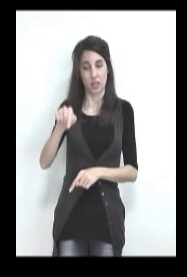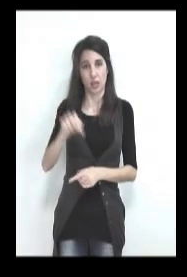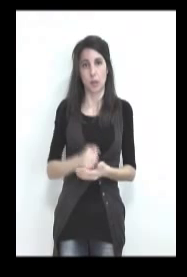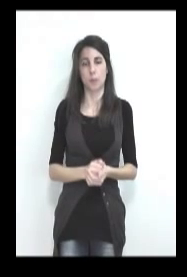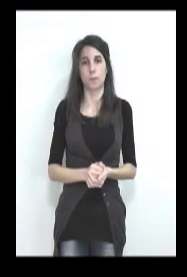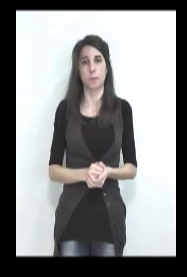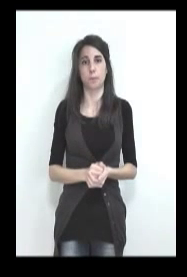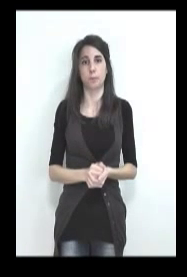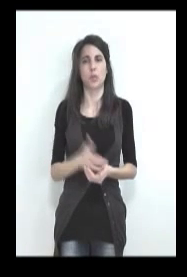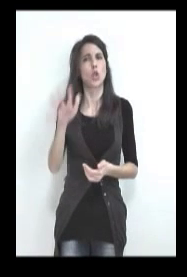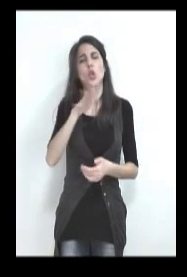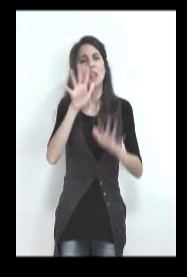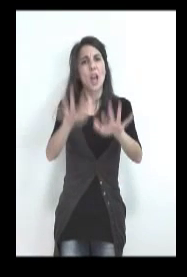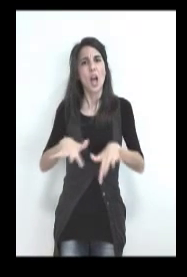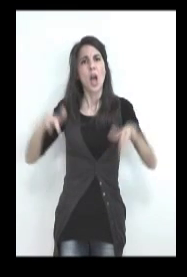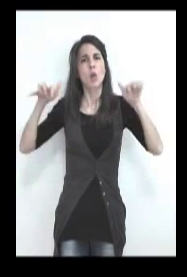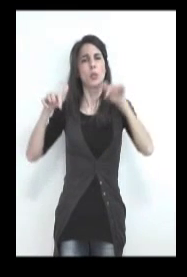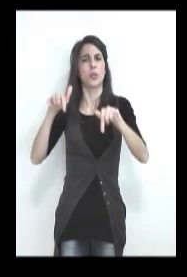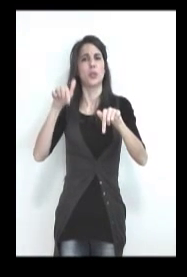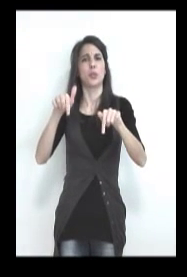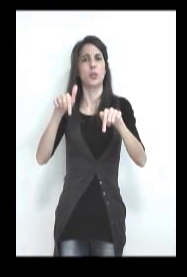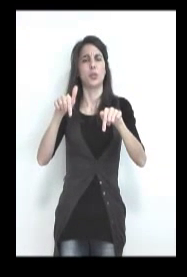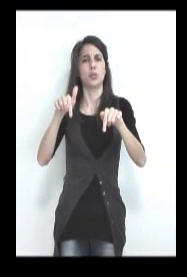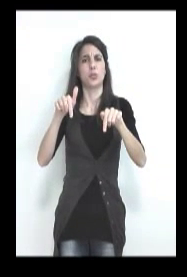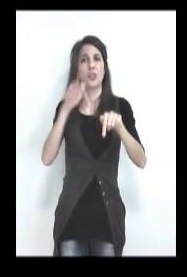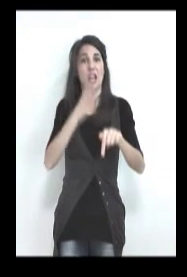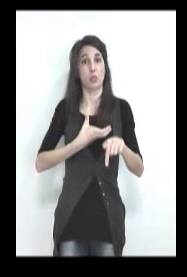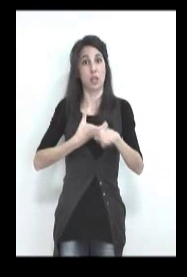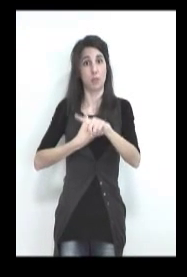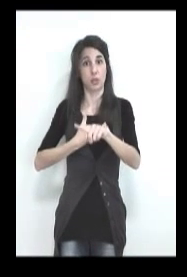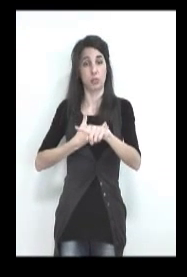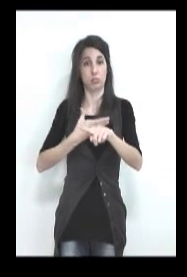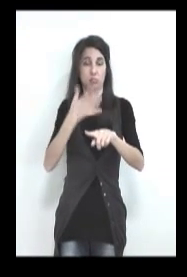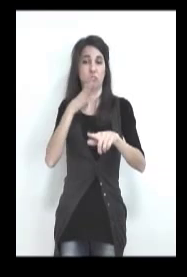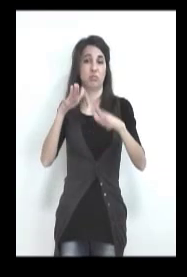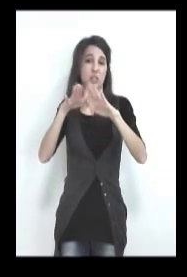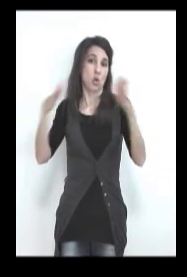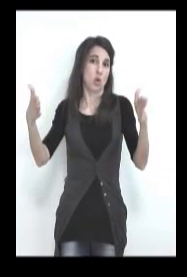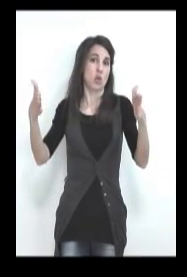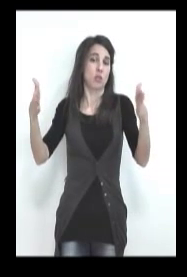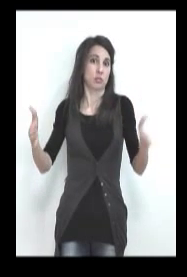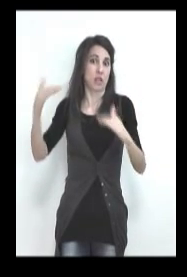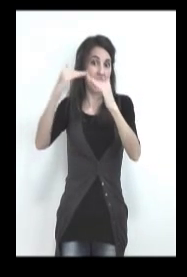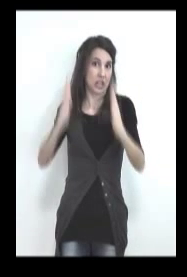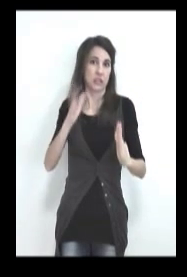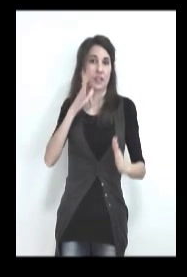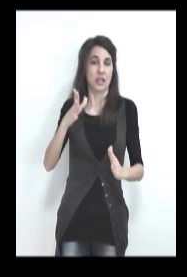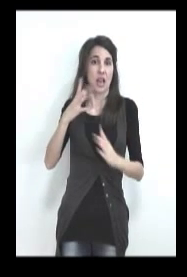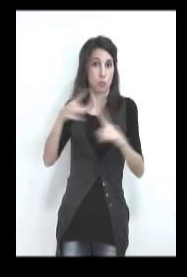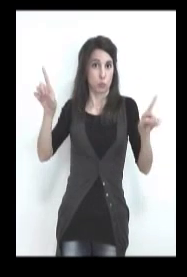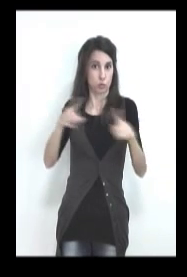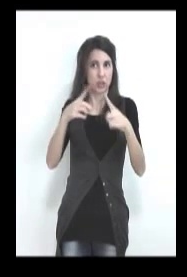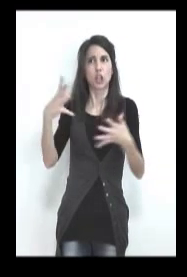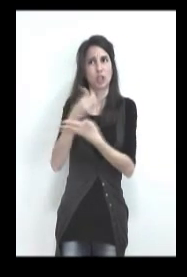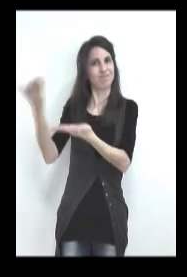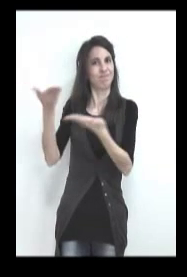el auditorio del Ayuntamiento, la Caja de Música, donde estáis todos invitados y